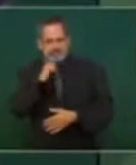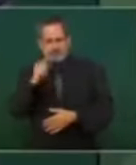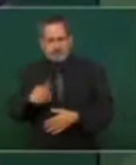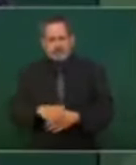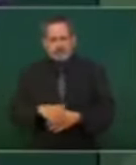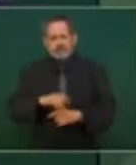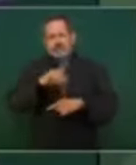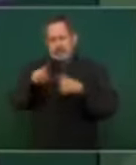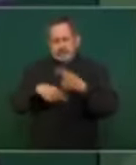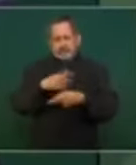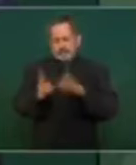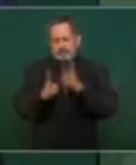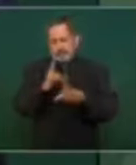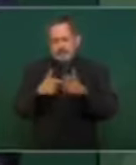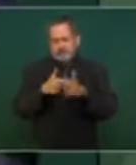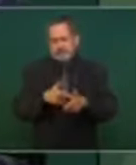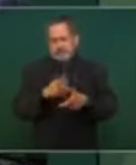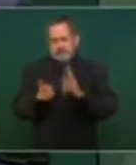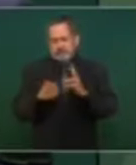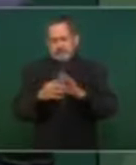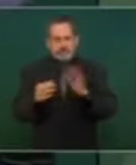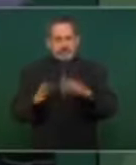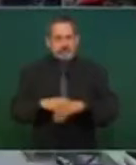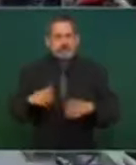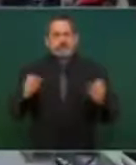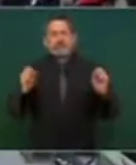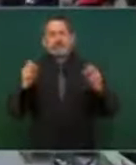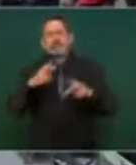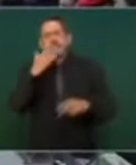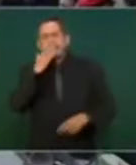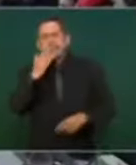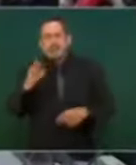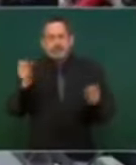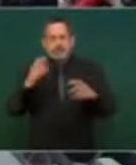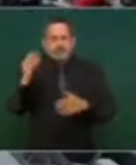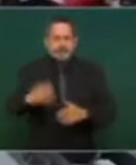vamos a seguir hablando sobre este tema y que la pasen muy bien. Nos vemos.